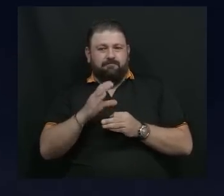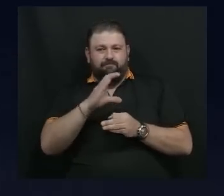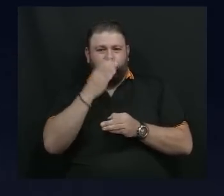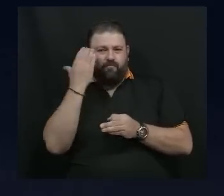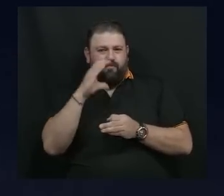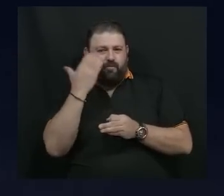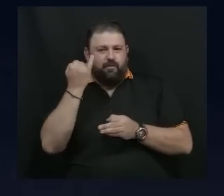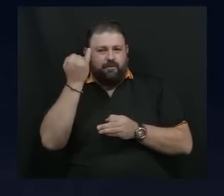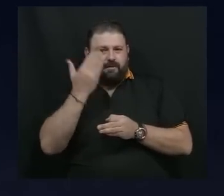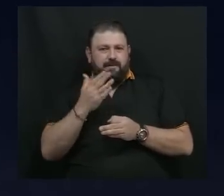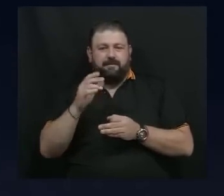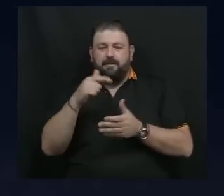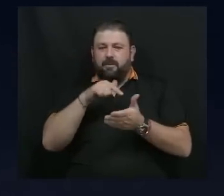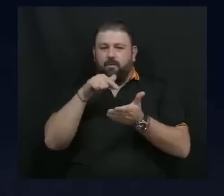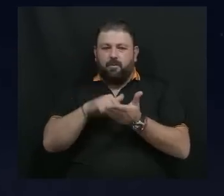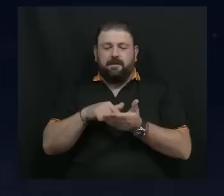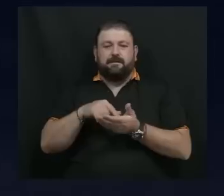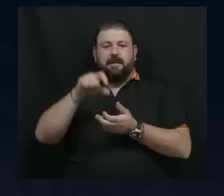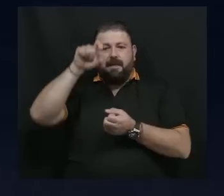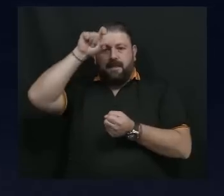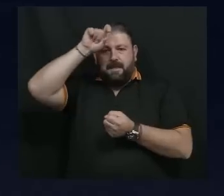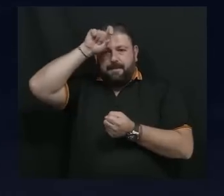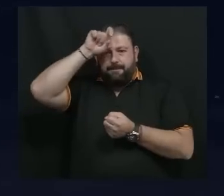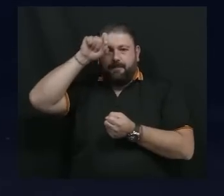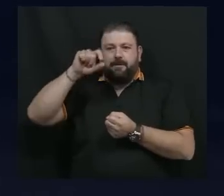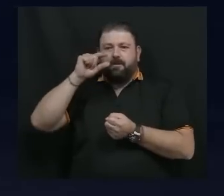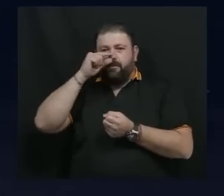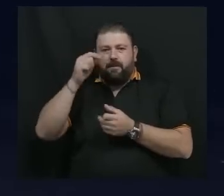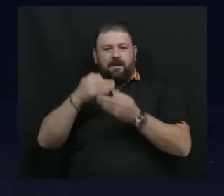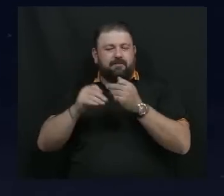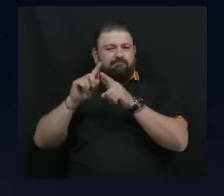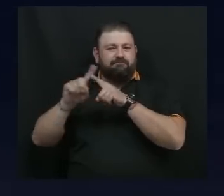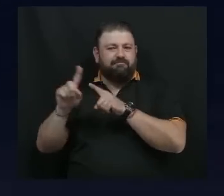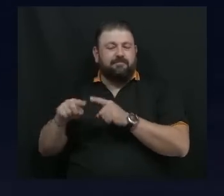con mi papá, en Dubái con mi familia, mi esposa, mi hija.